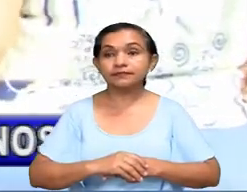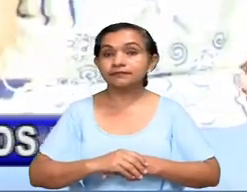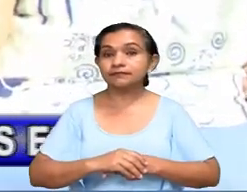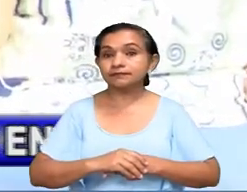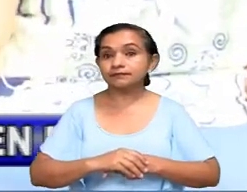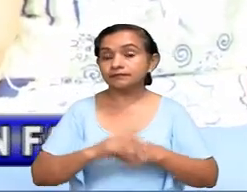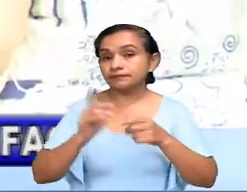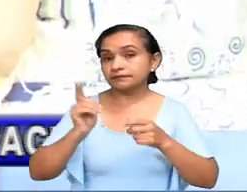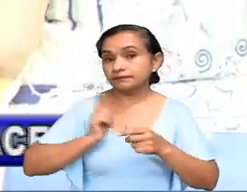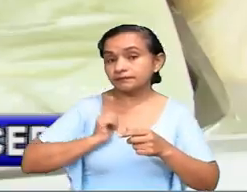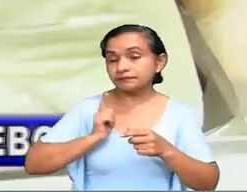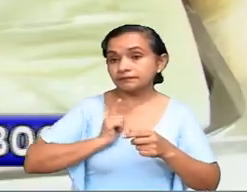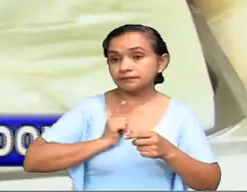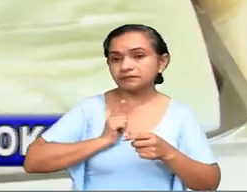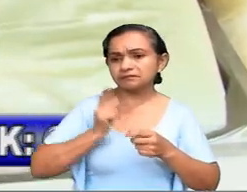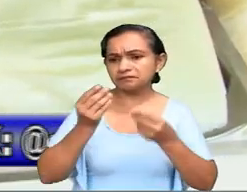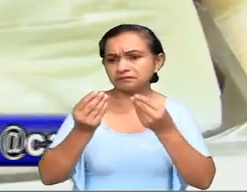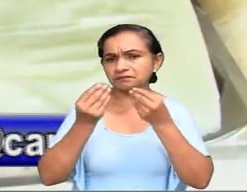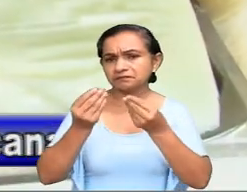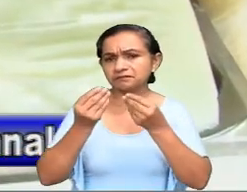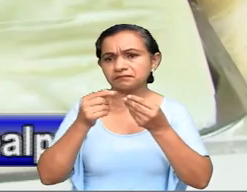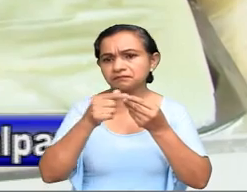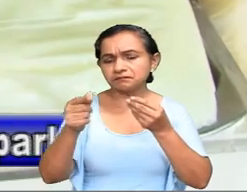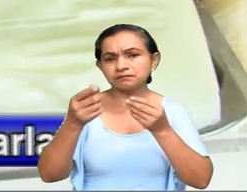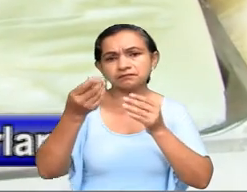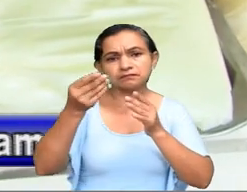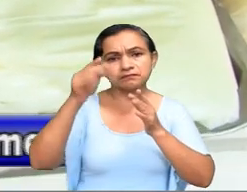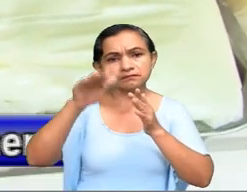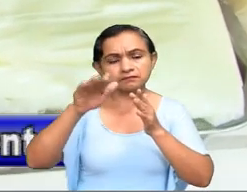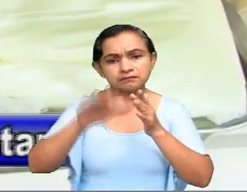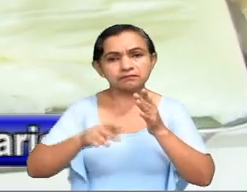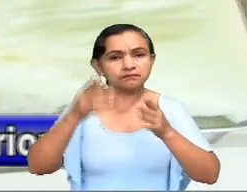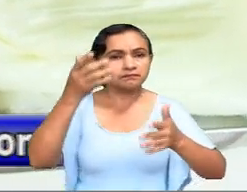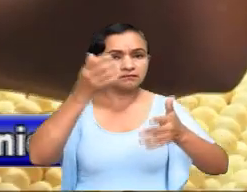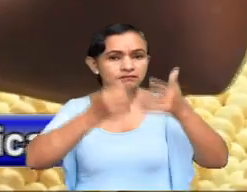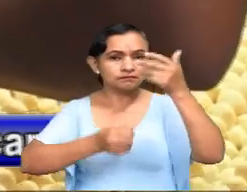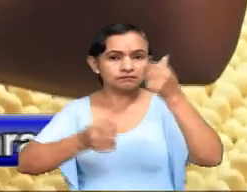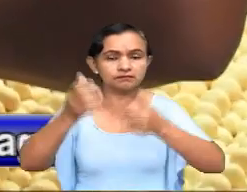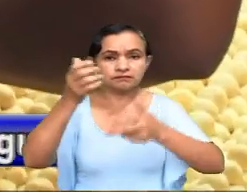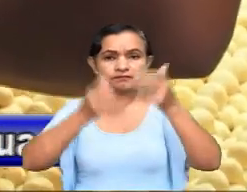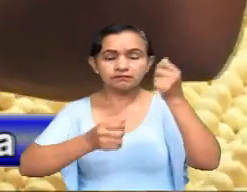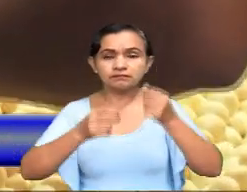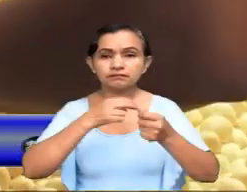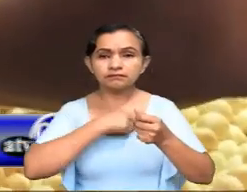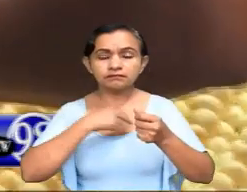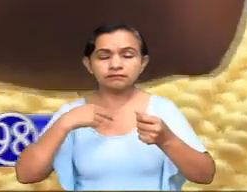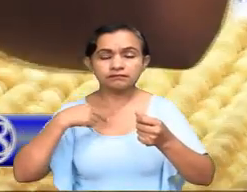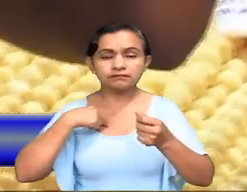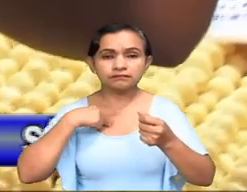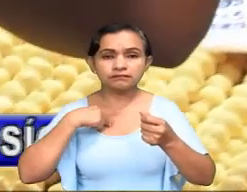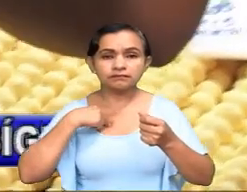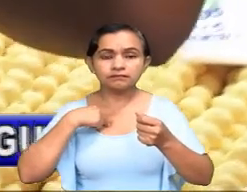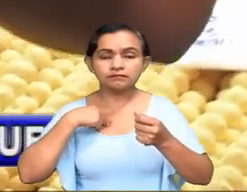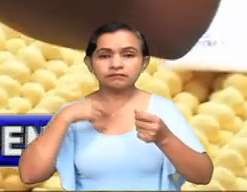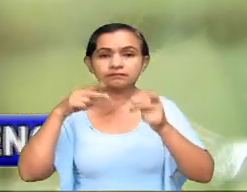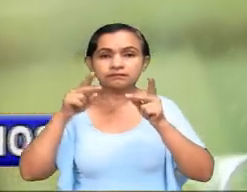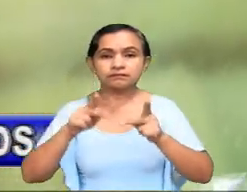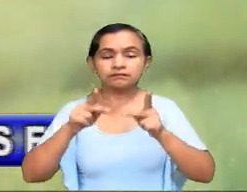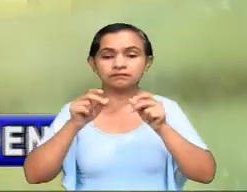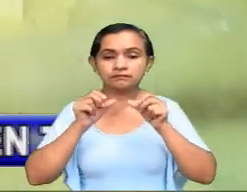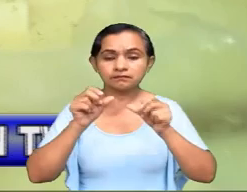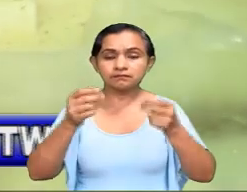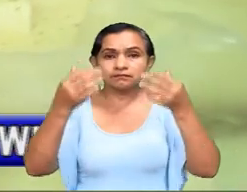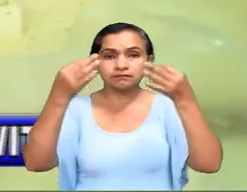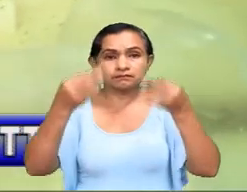Además de mantenerse abastecidos, luego de bajar los precios de los lácteos, por tercera semana consecutiva siguen